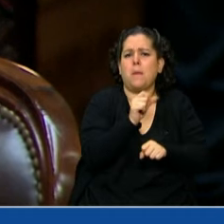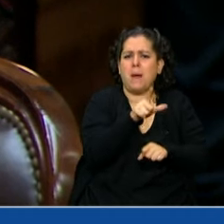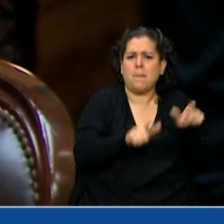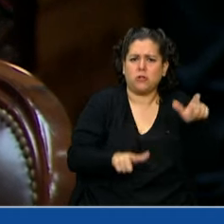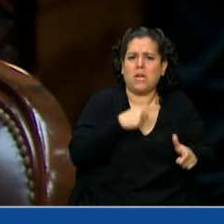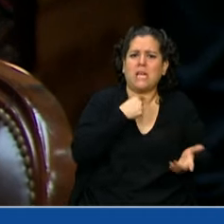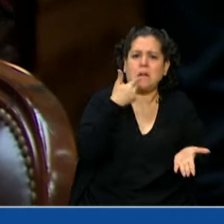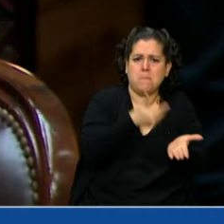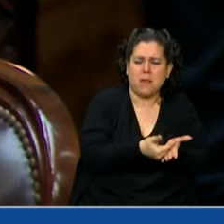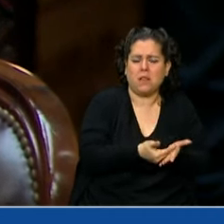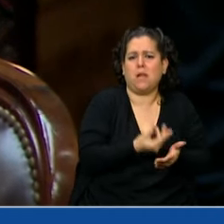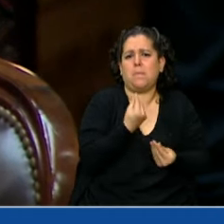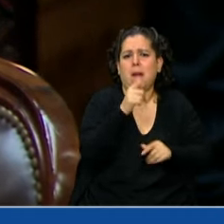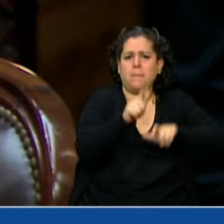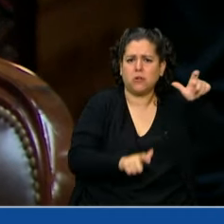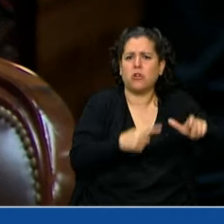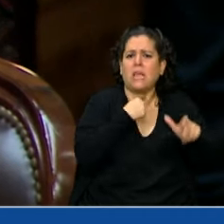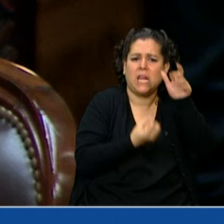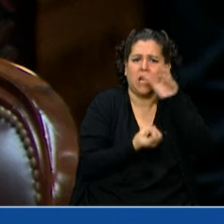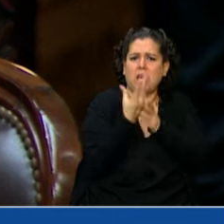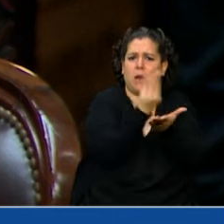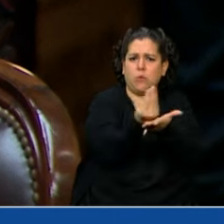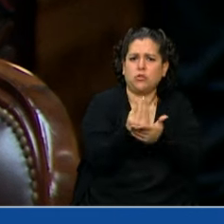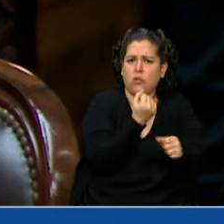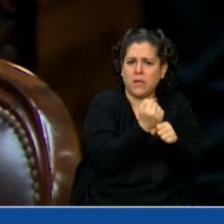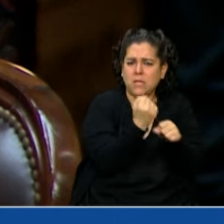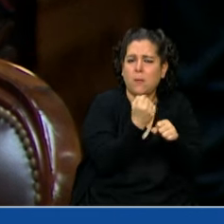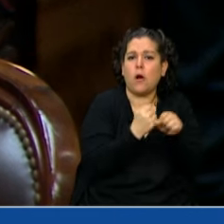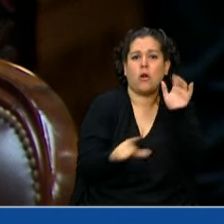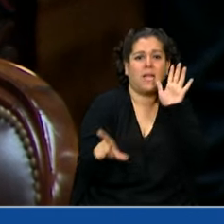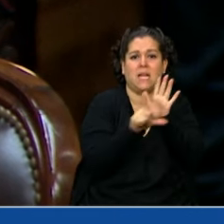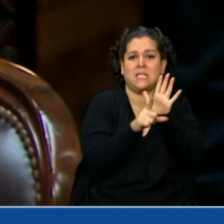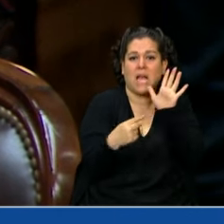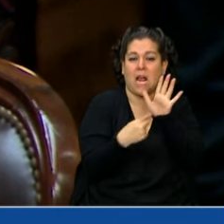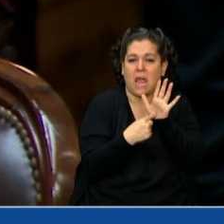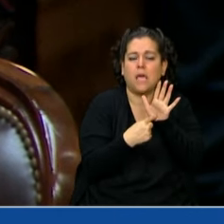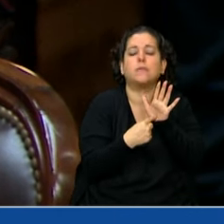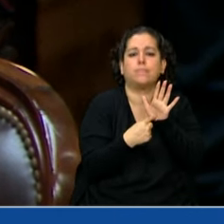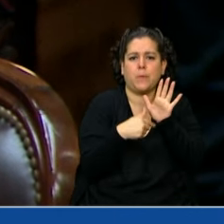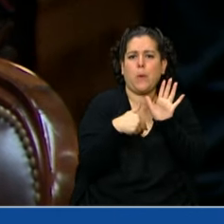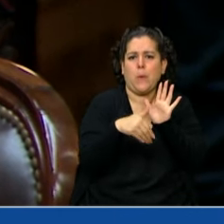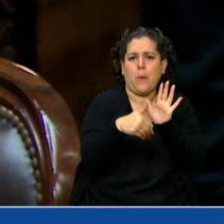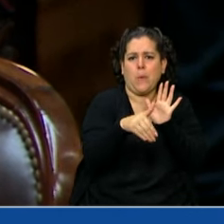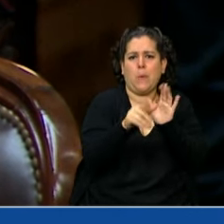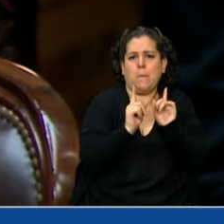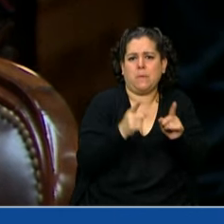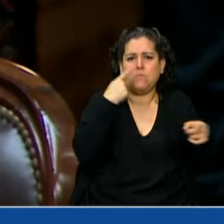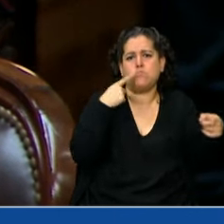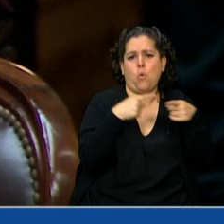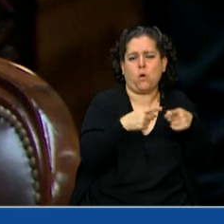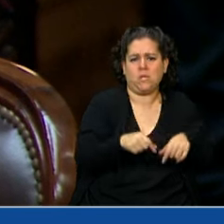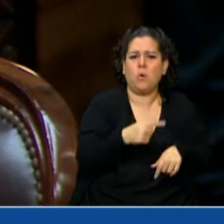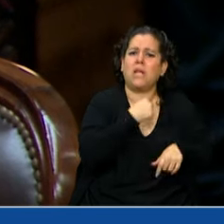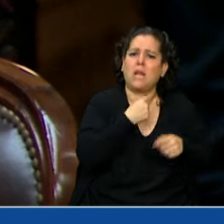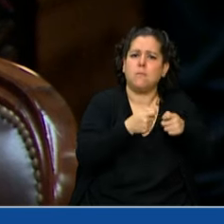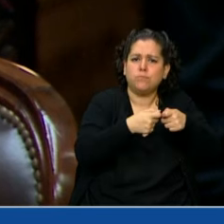invertir para aquellos que quieren crear trabajo esta ley va va a ir en ese sentido va a